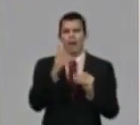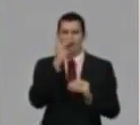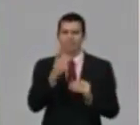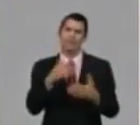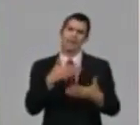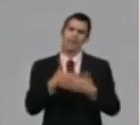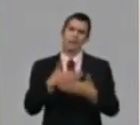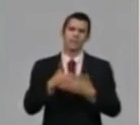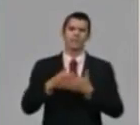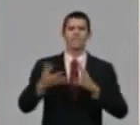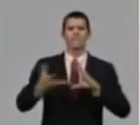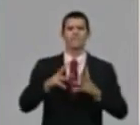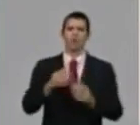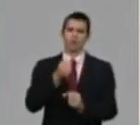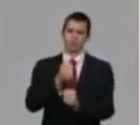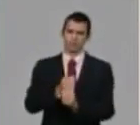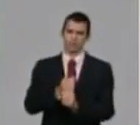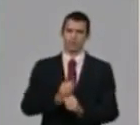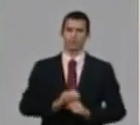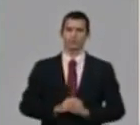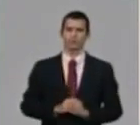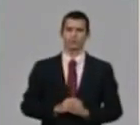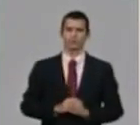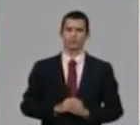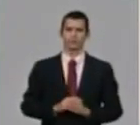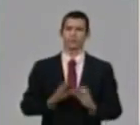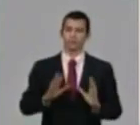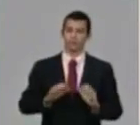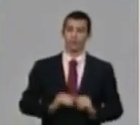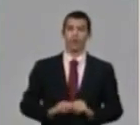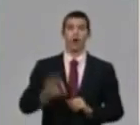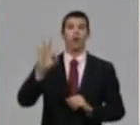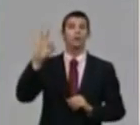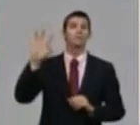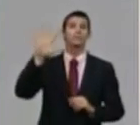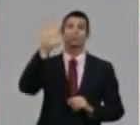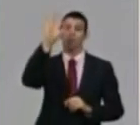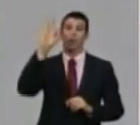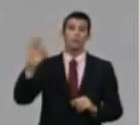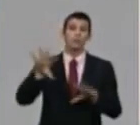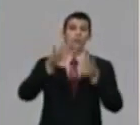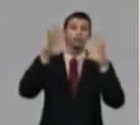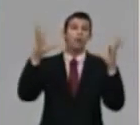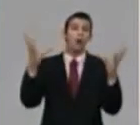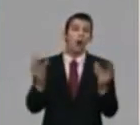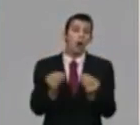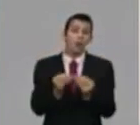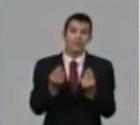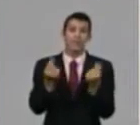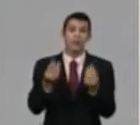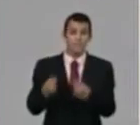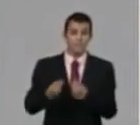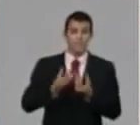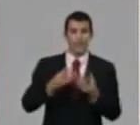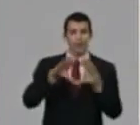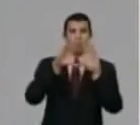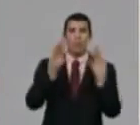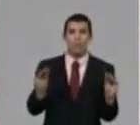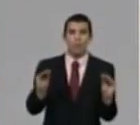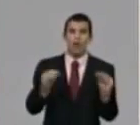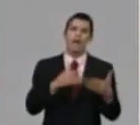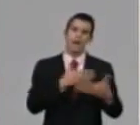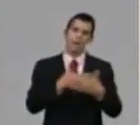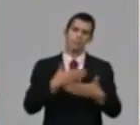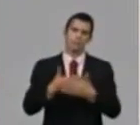empresas, nuestro sector empresarial, que garantiza el 85% de los recursos del presupuesto. Y ahora mismo están impactados en su generación por contracción en